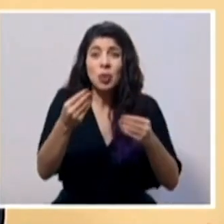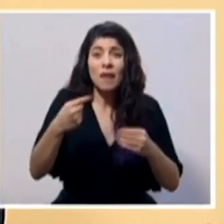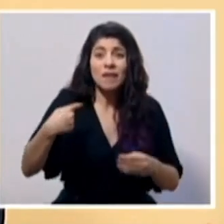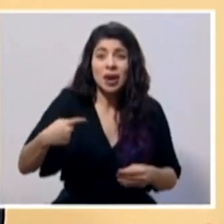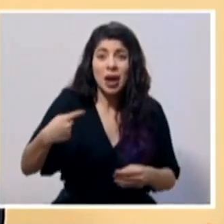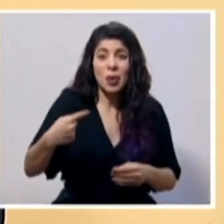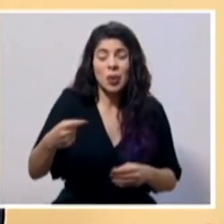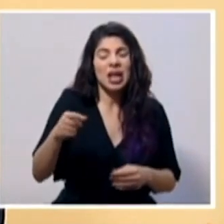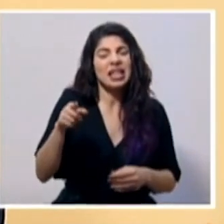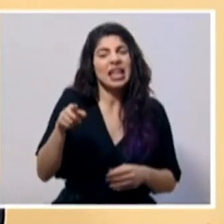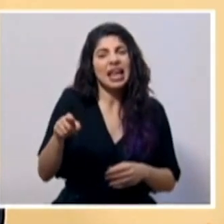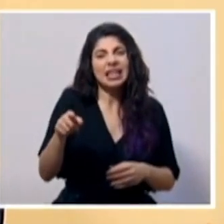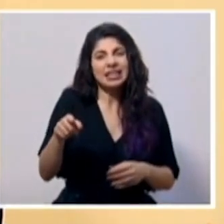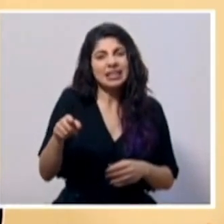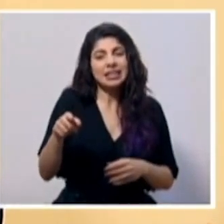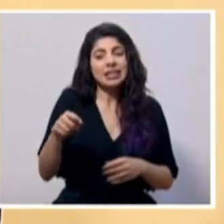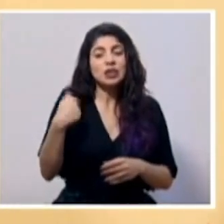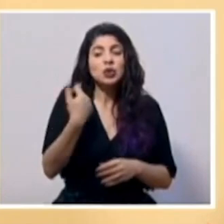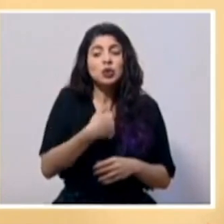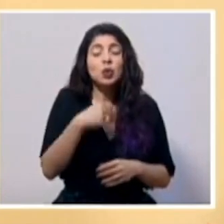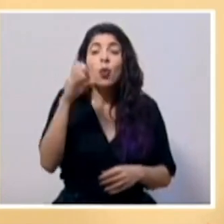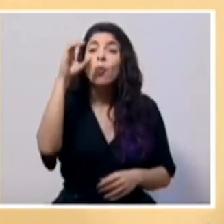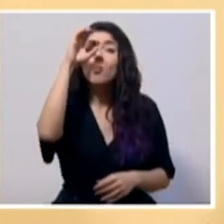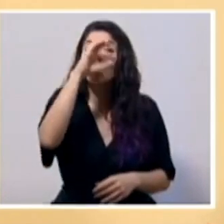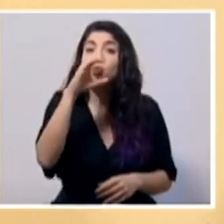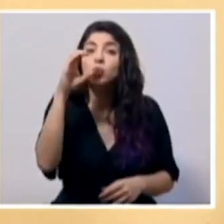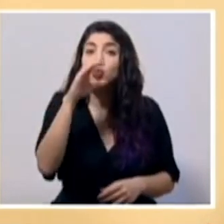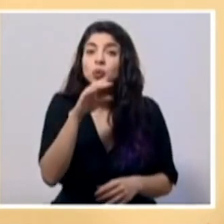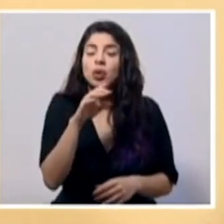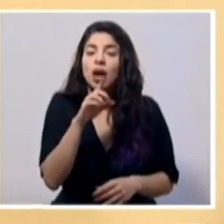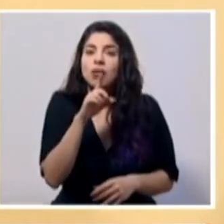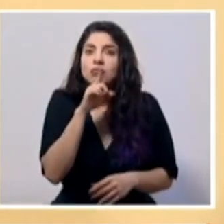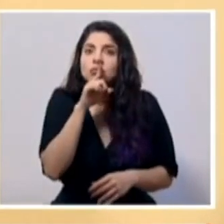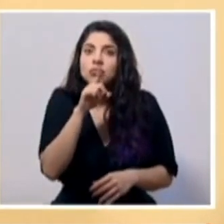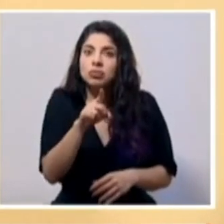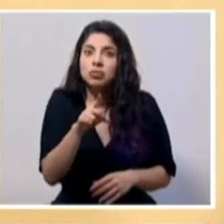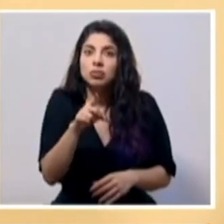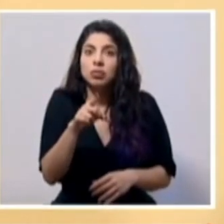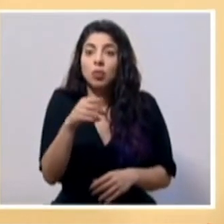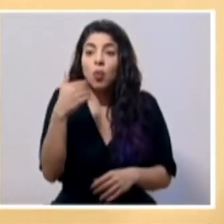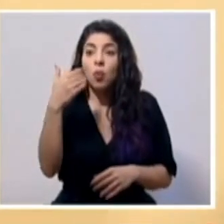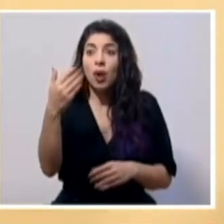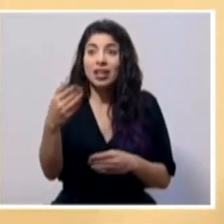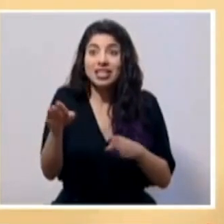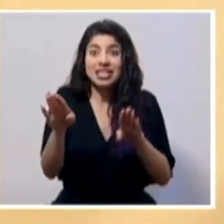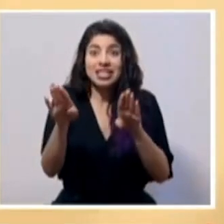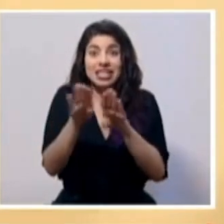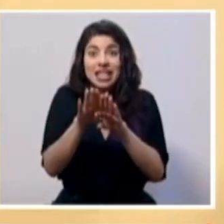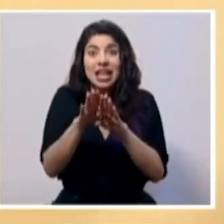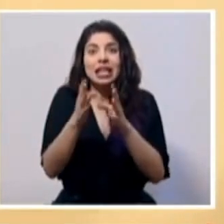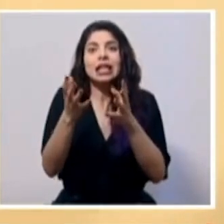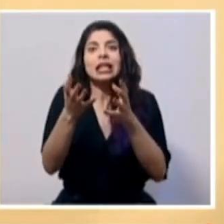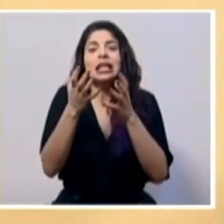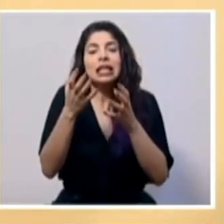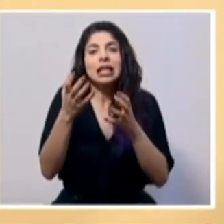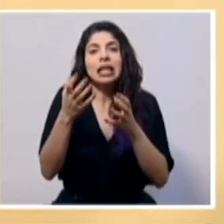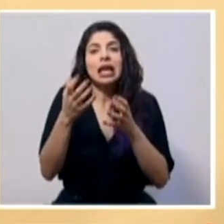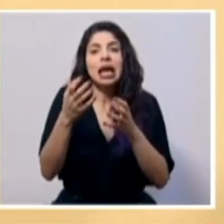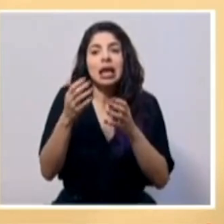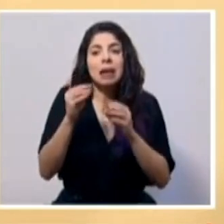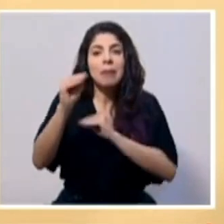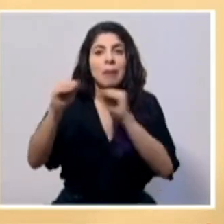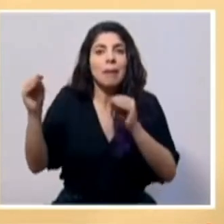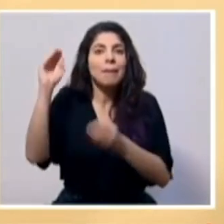frecuente, y lo que buscamos en realidad, en etapa de cierre, justamente es disminuir la posibilidad de